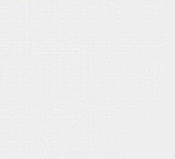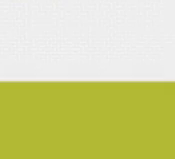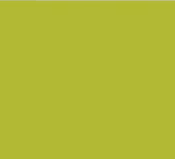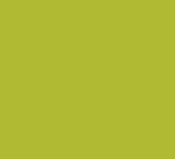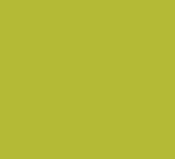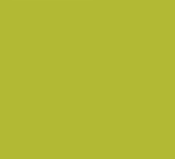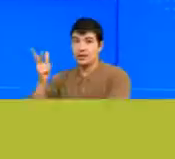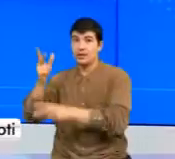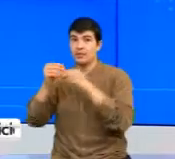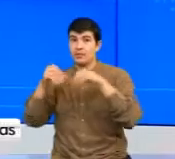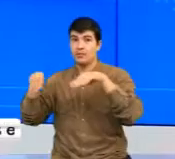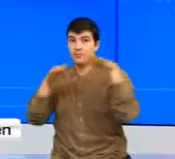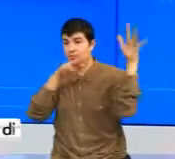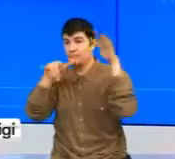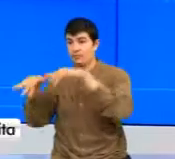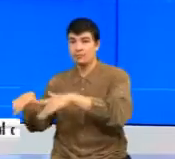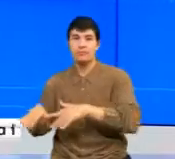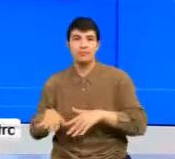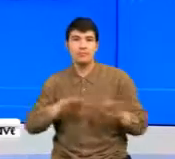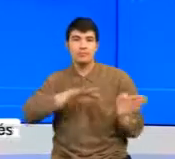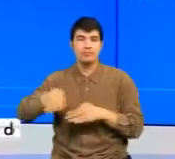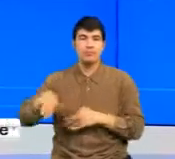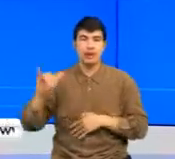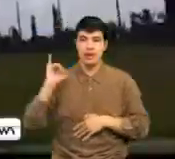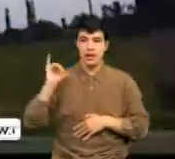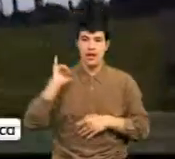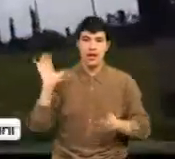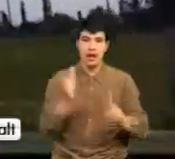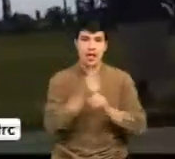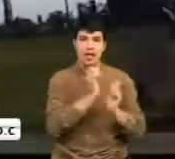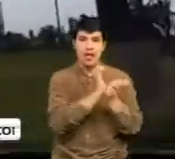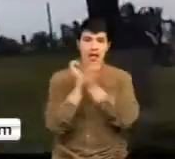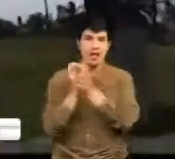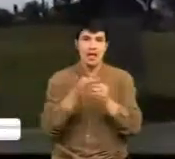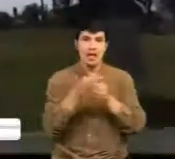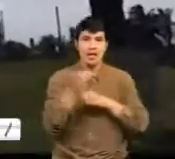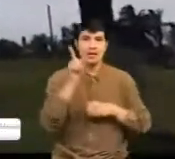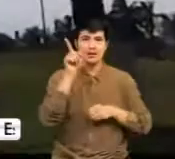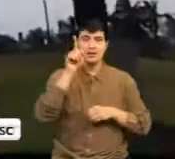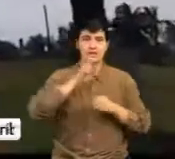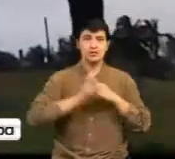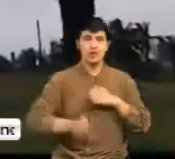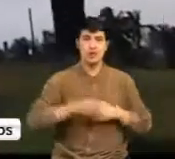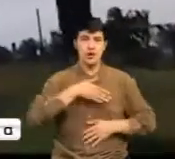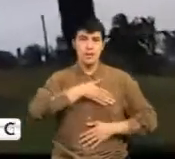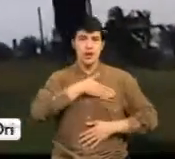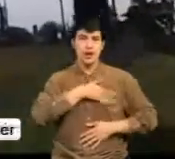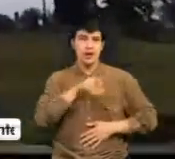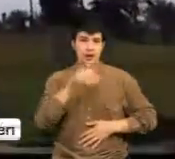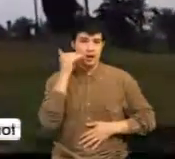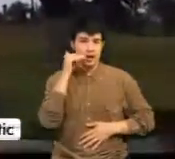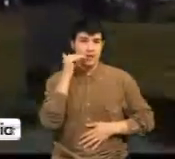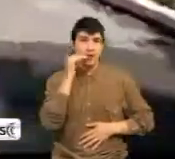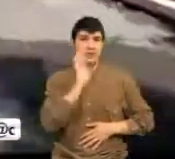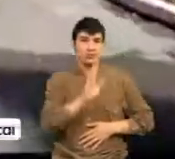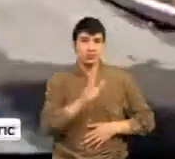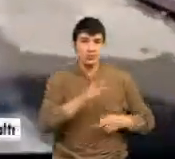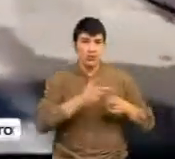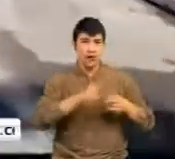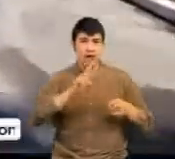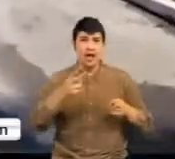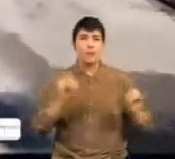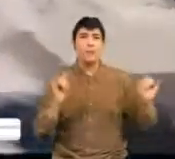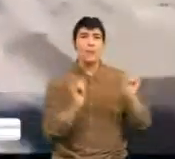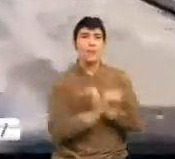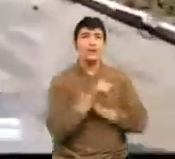canaltro.com. Les contamos que el ejército capturó en área rural de Simití, en el sur de Bolívar, a una mujer conocida con el seudónimo de La Flaca, relacionada